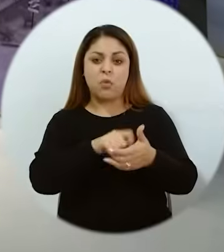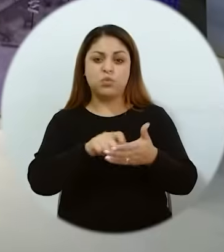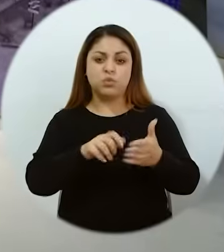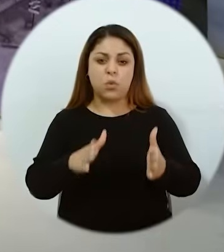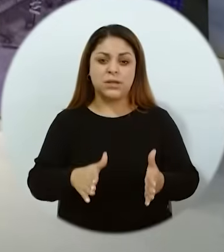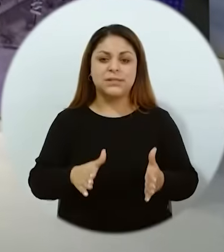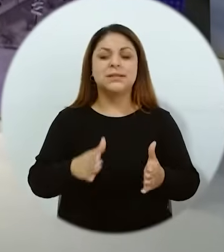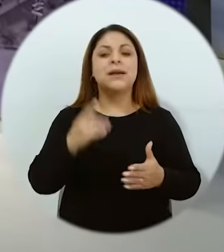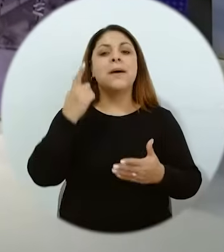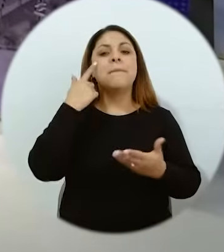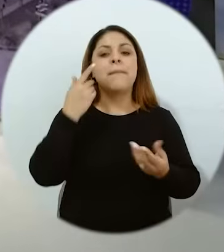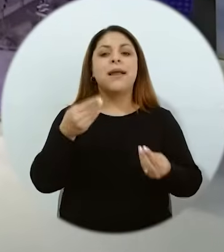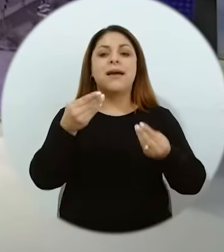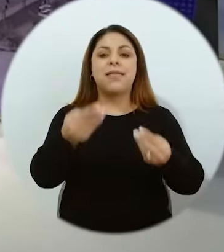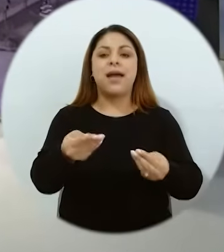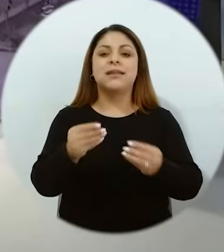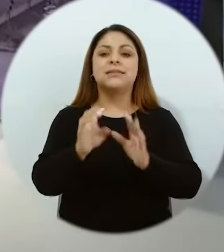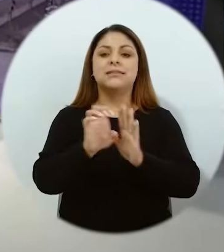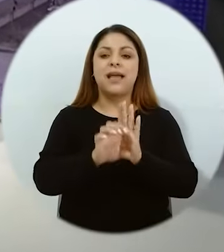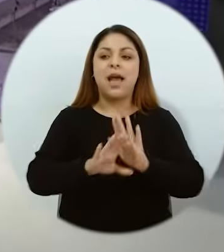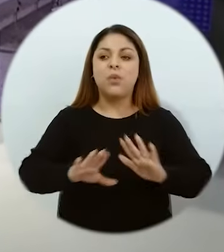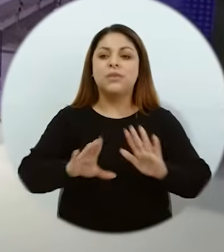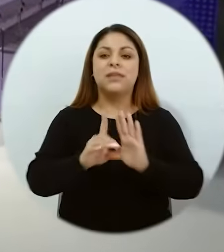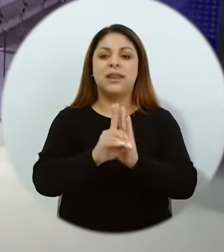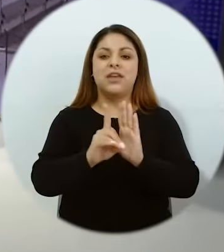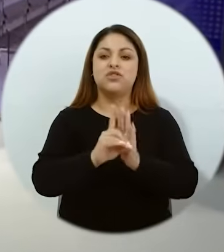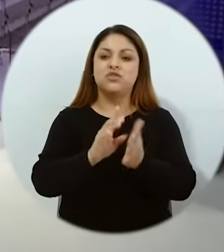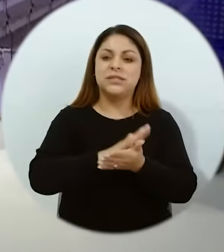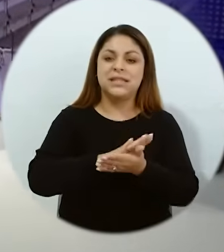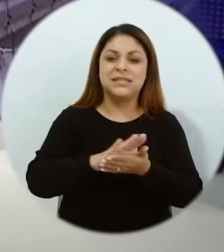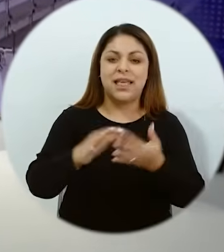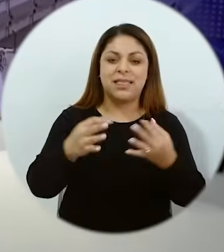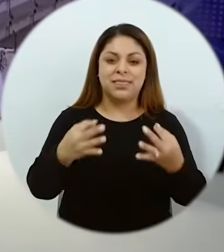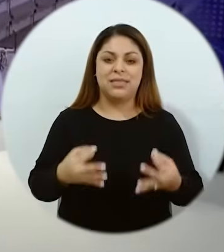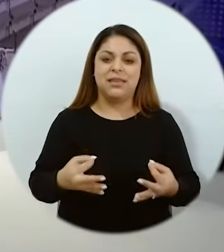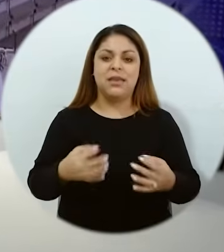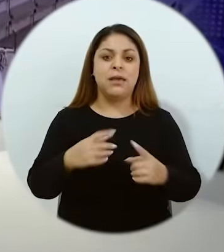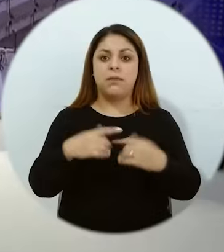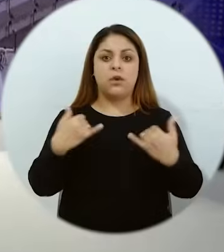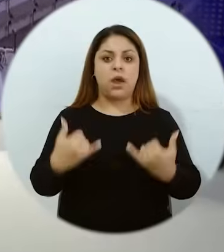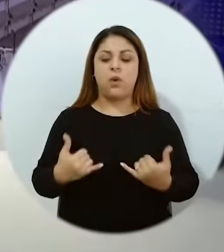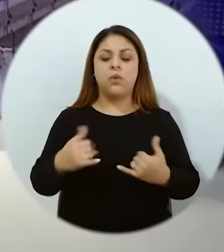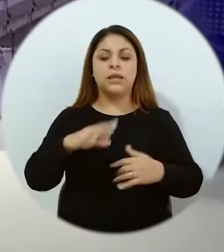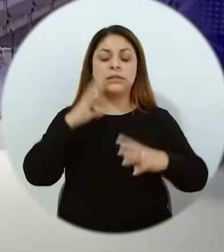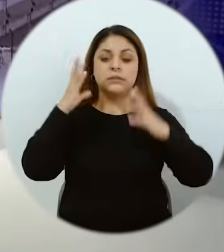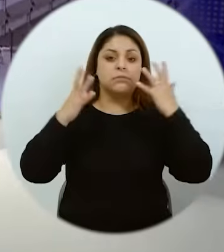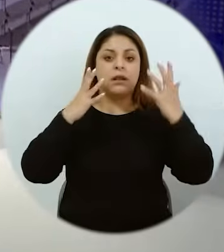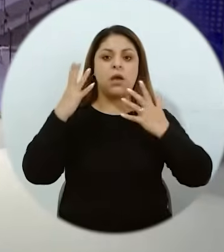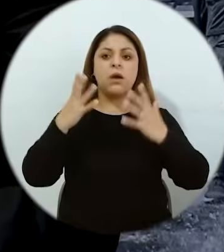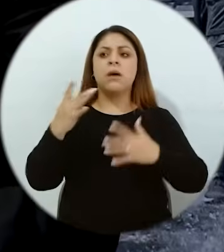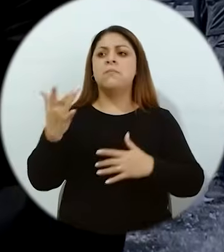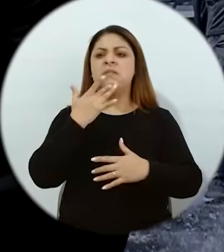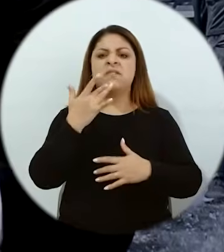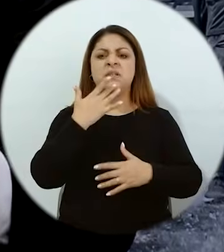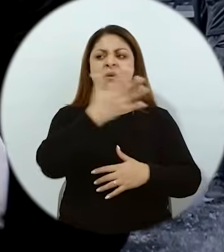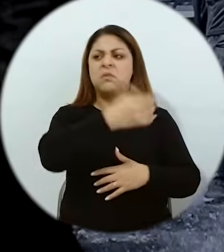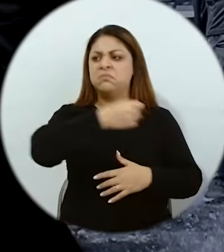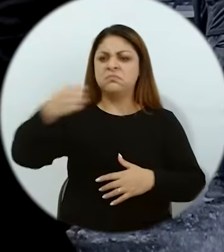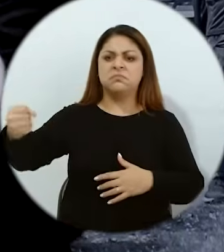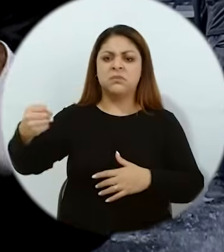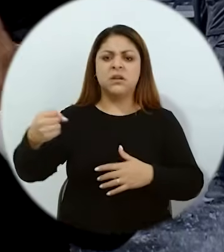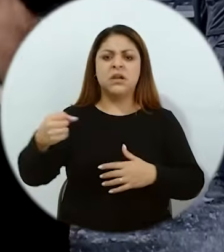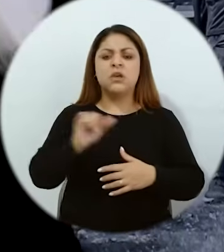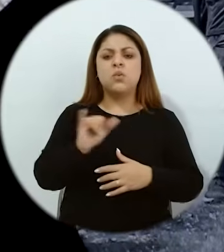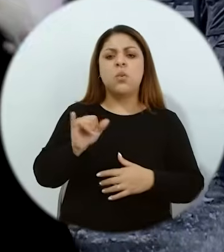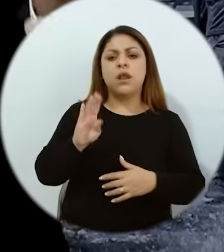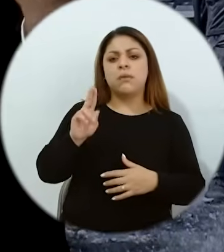una sociedad sea con un Estado de Derecho decente. Ahora con esta desesperación pensamos en una